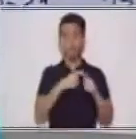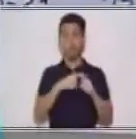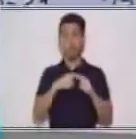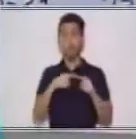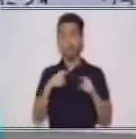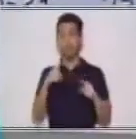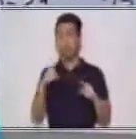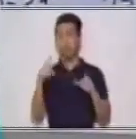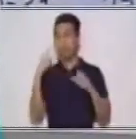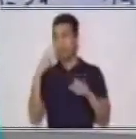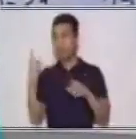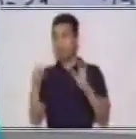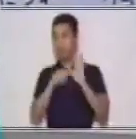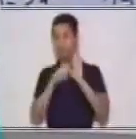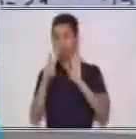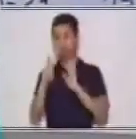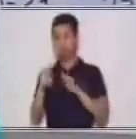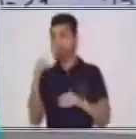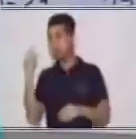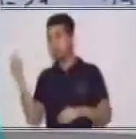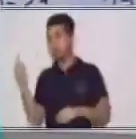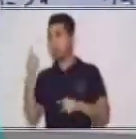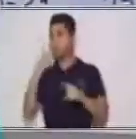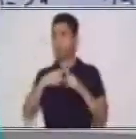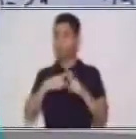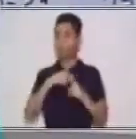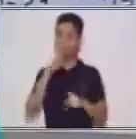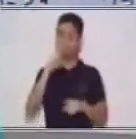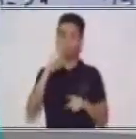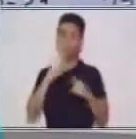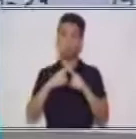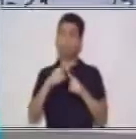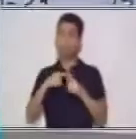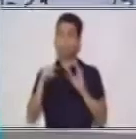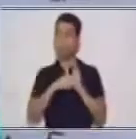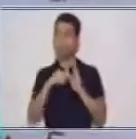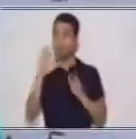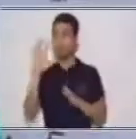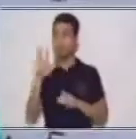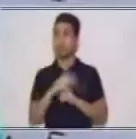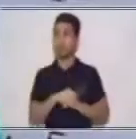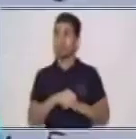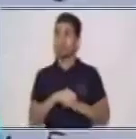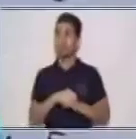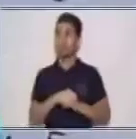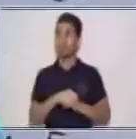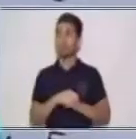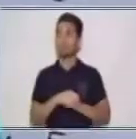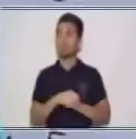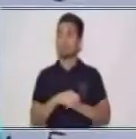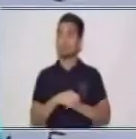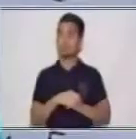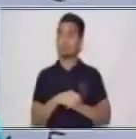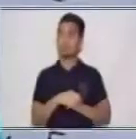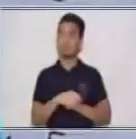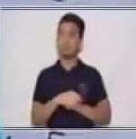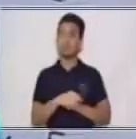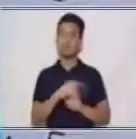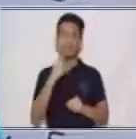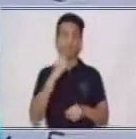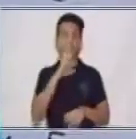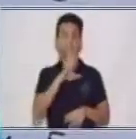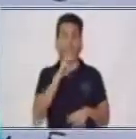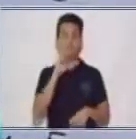Más 3 por 5. 5. 5 por menos 2, menos 10. Y 3 por